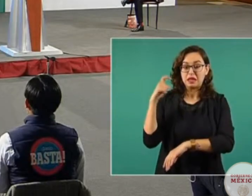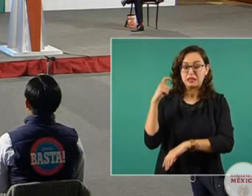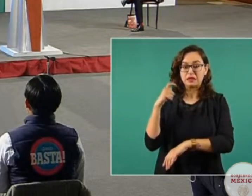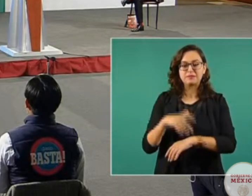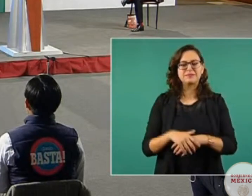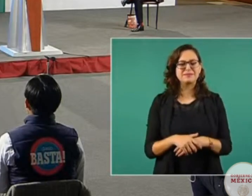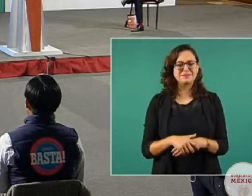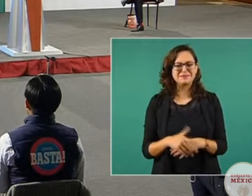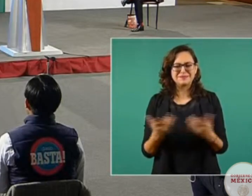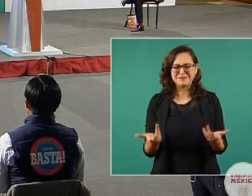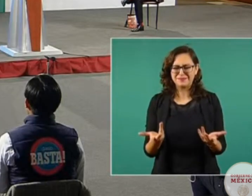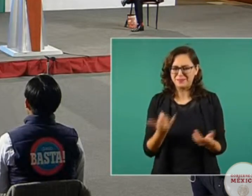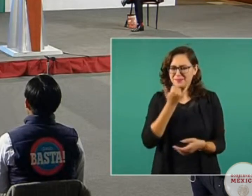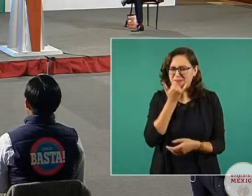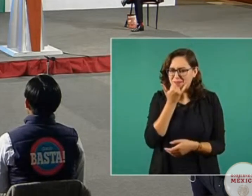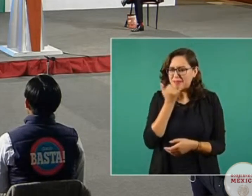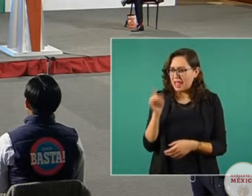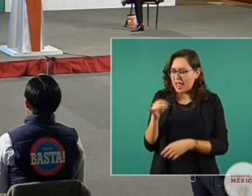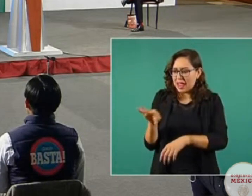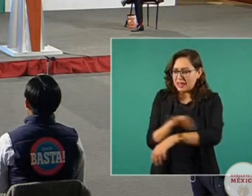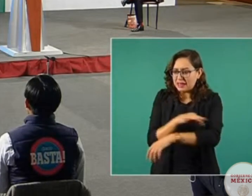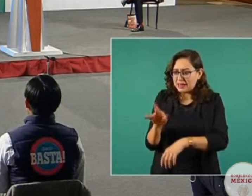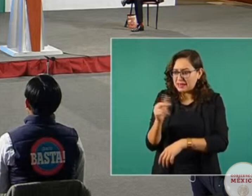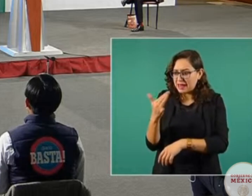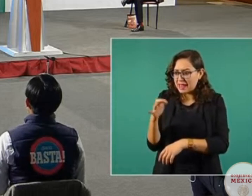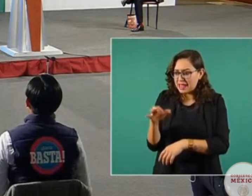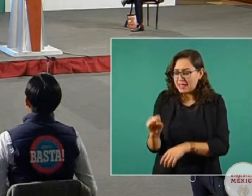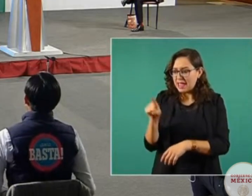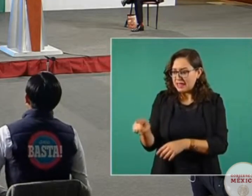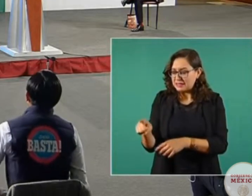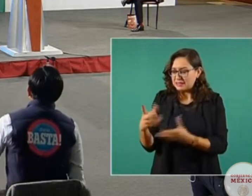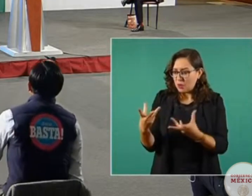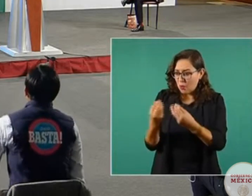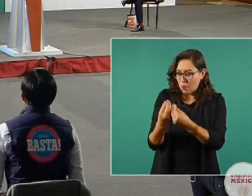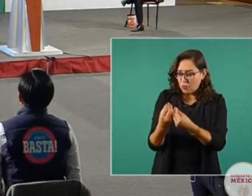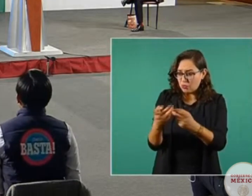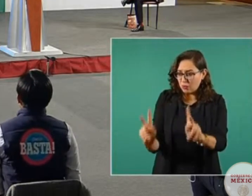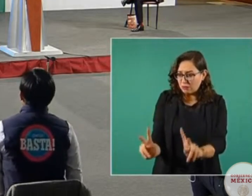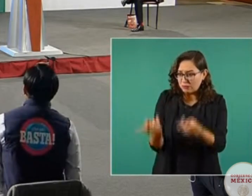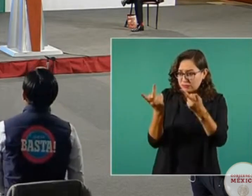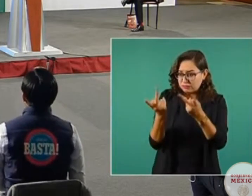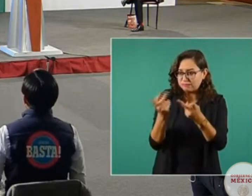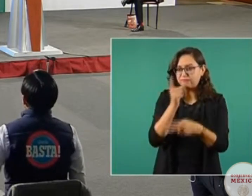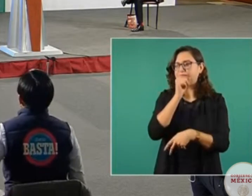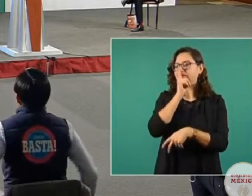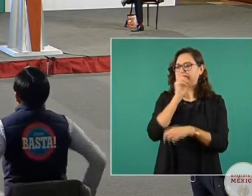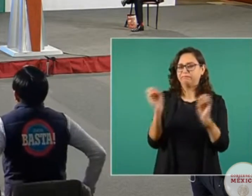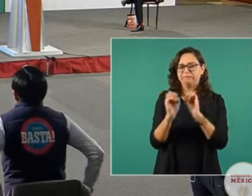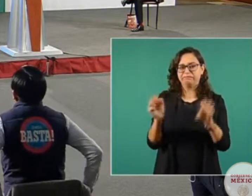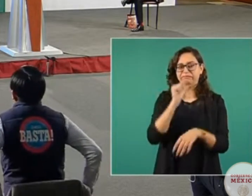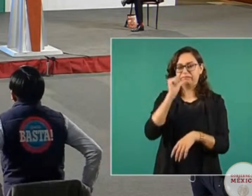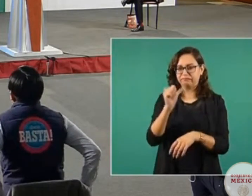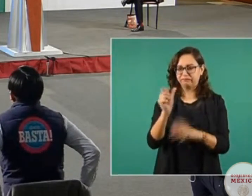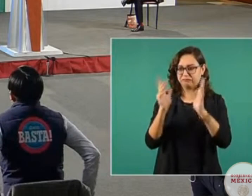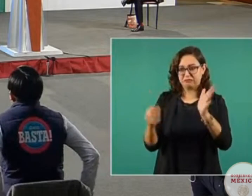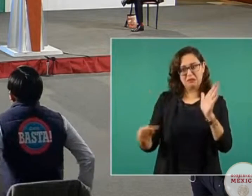quedamos, eso es falso. El arquitecto Reyes no tenía nada que ver al momento de que tú vendiste tu nave industrial a esta empresa, que por cierto, ya fue